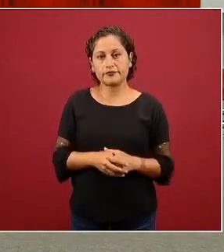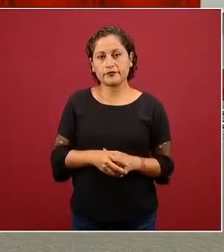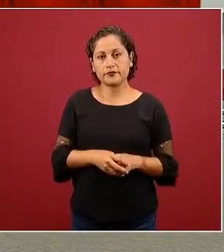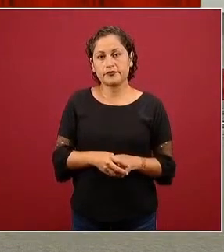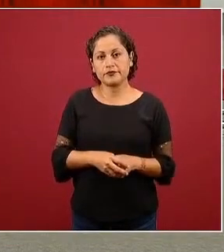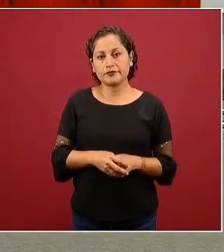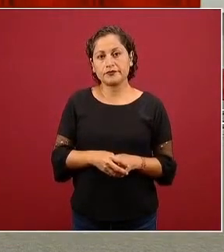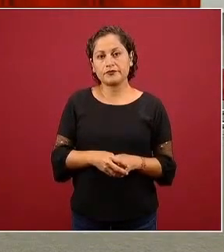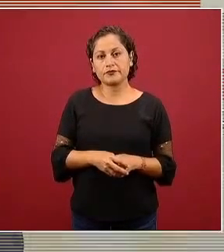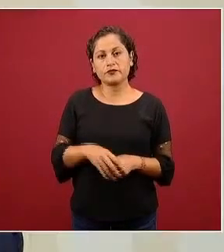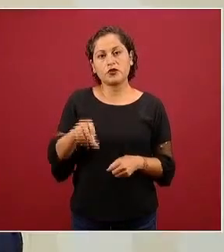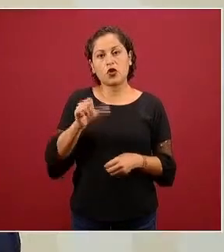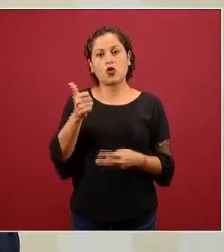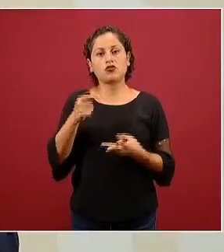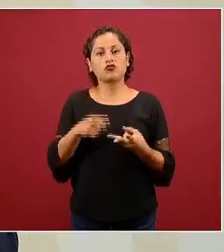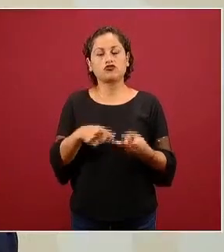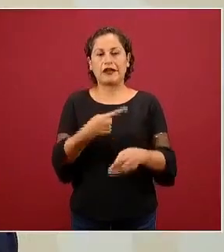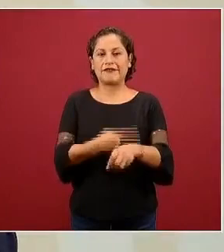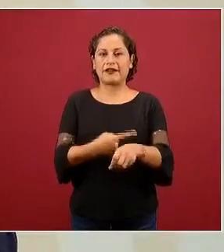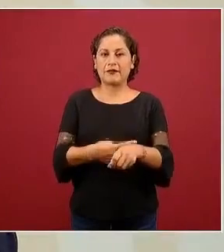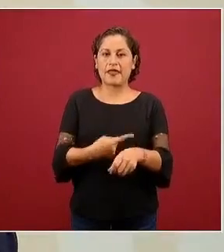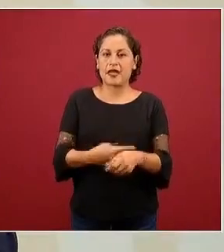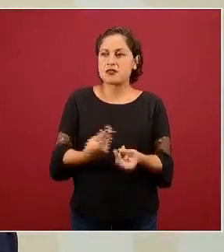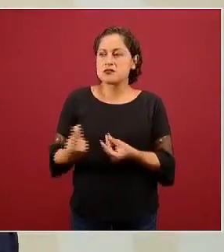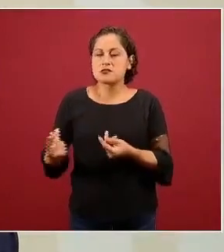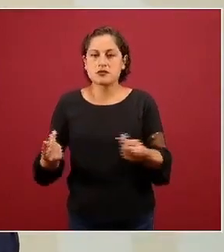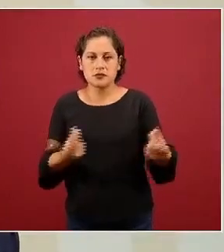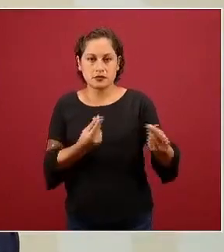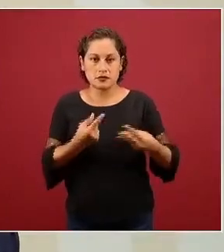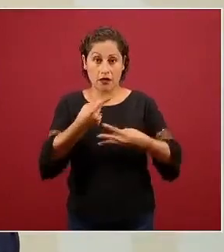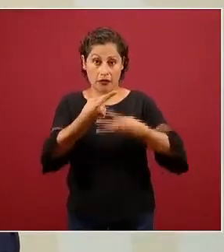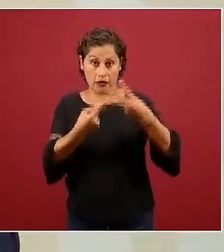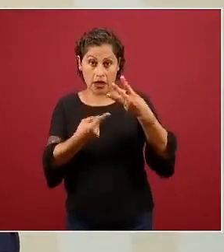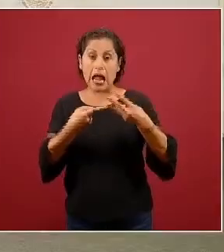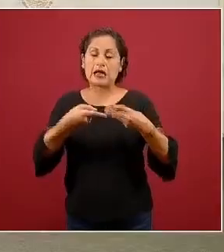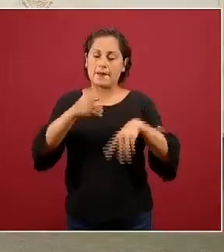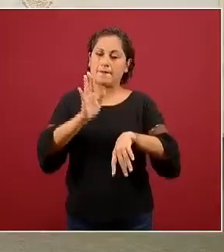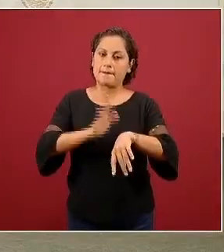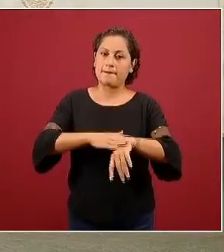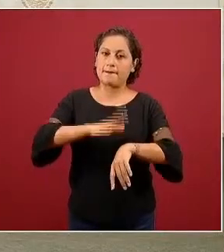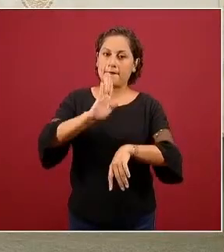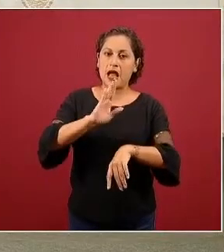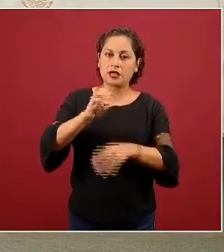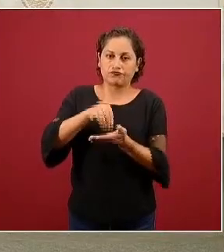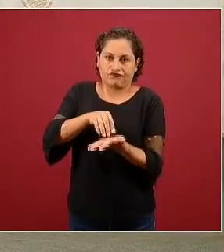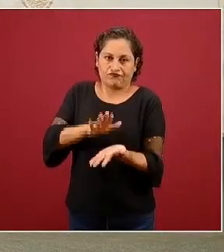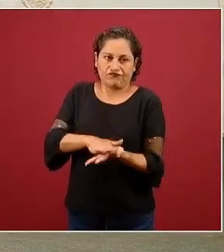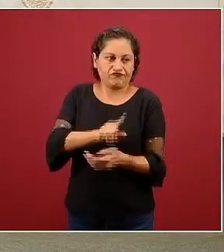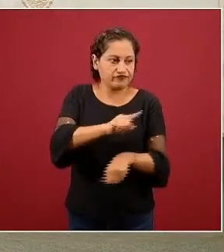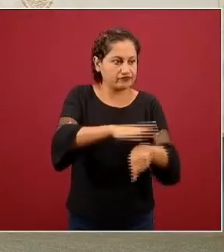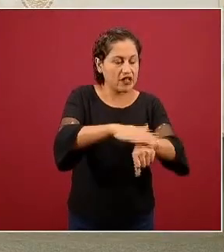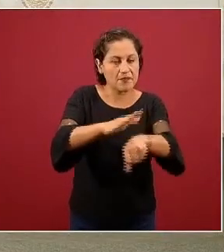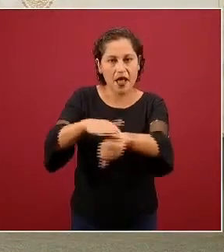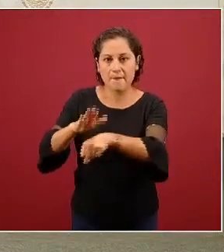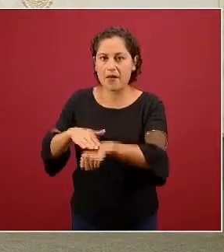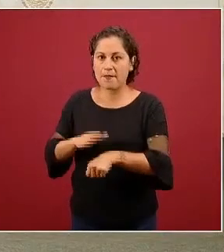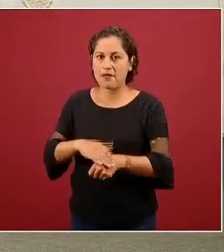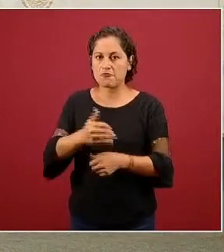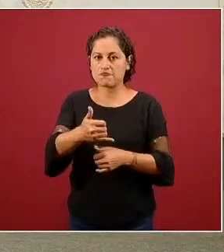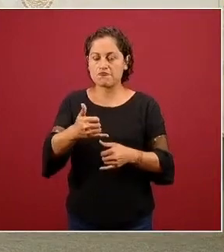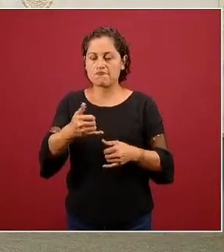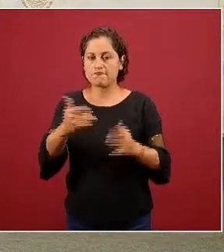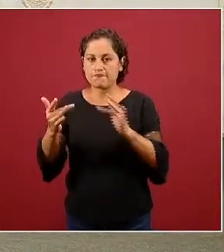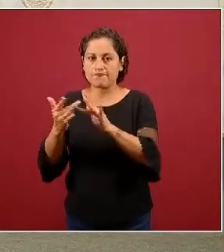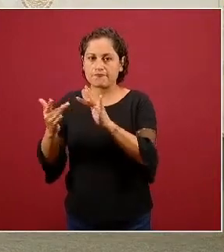los trastornos de ansiedad, son lo que más frecuentemente se ha reportado y que va acorde con la